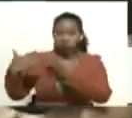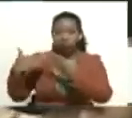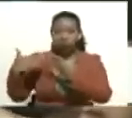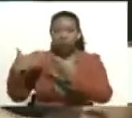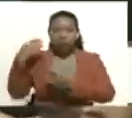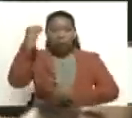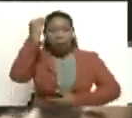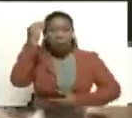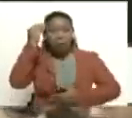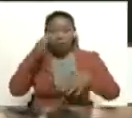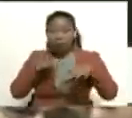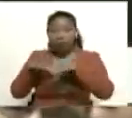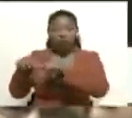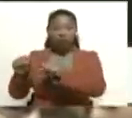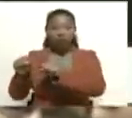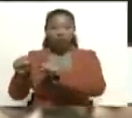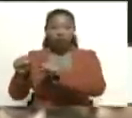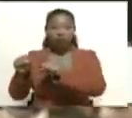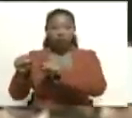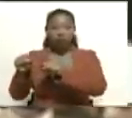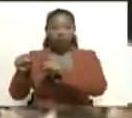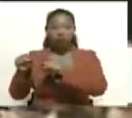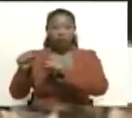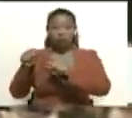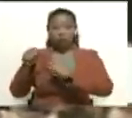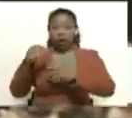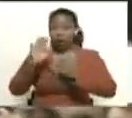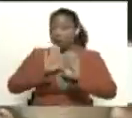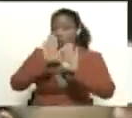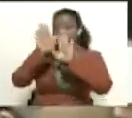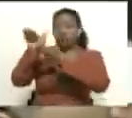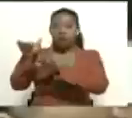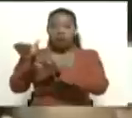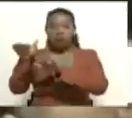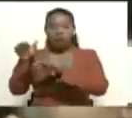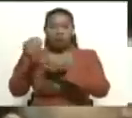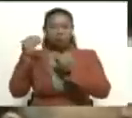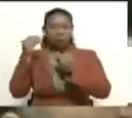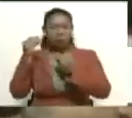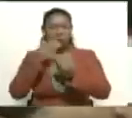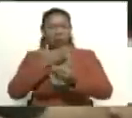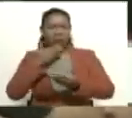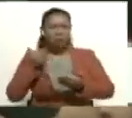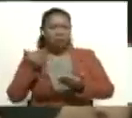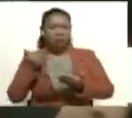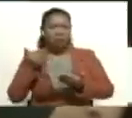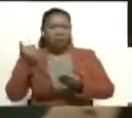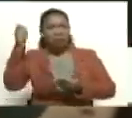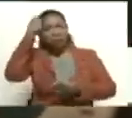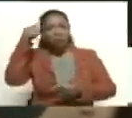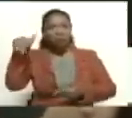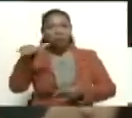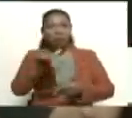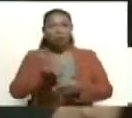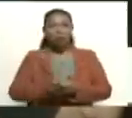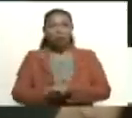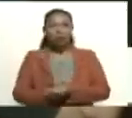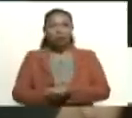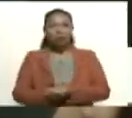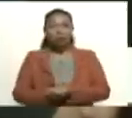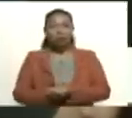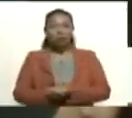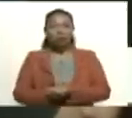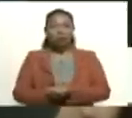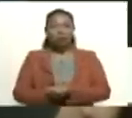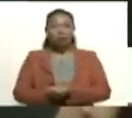imperialismo los y las va a apoyar para mejorar a los pueblos. Cuando